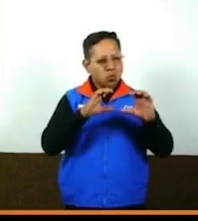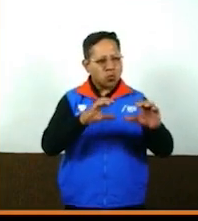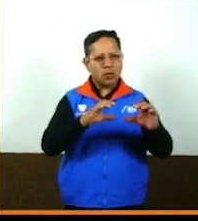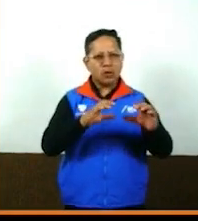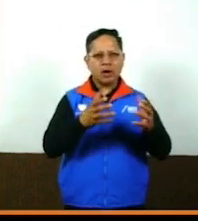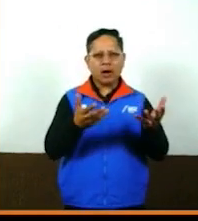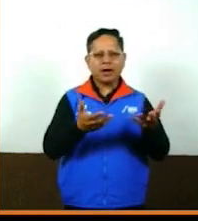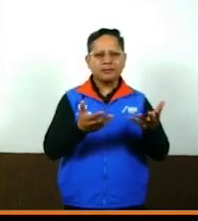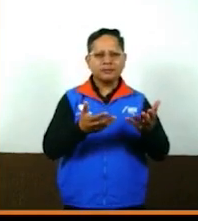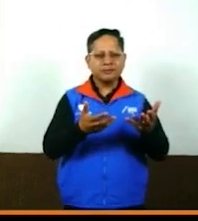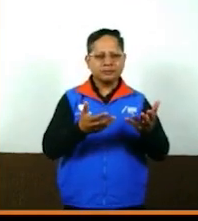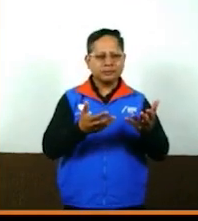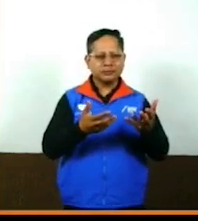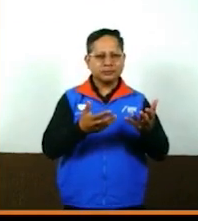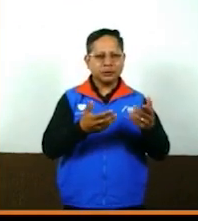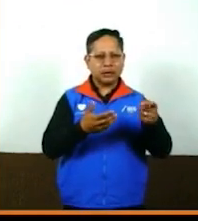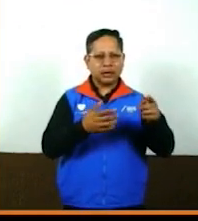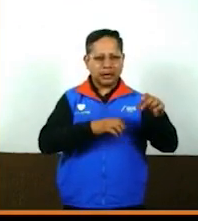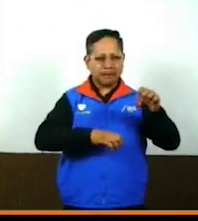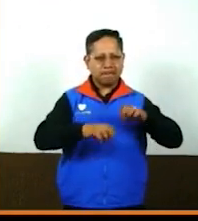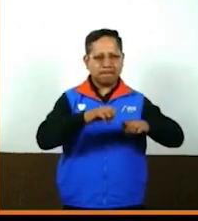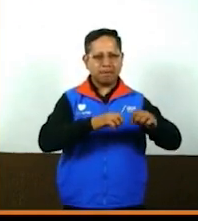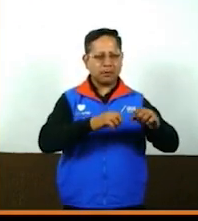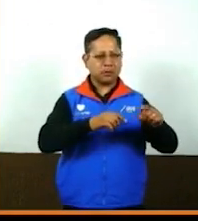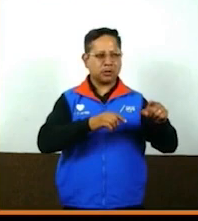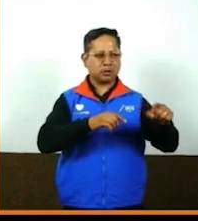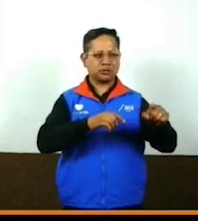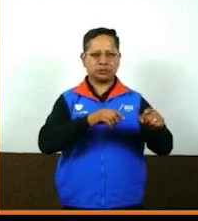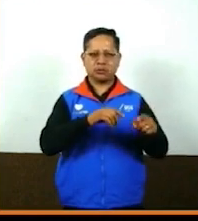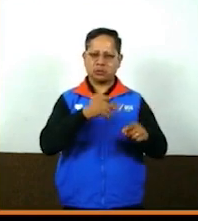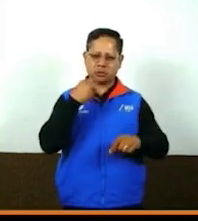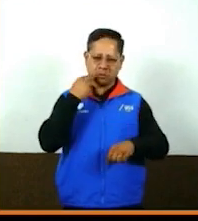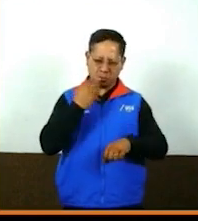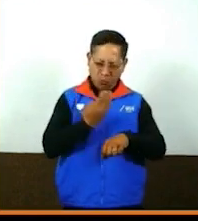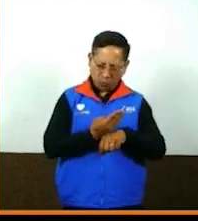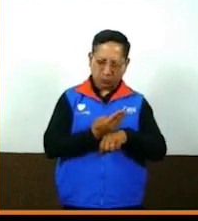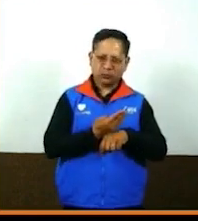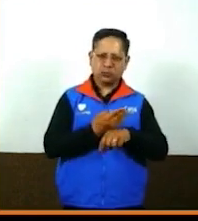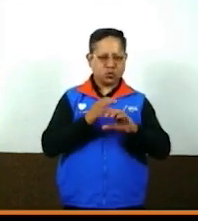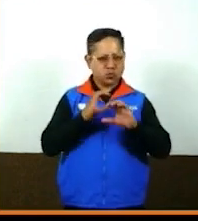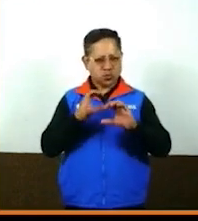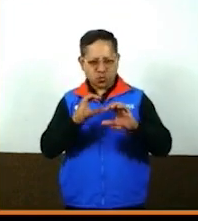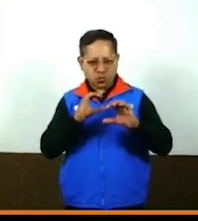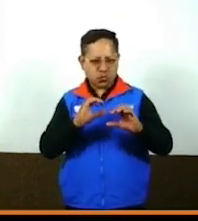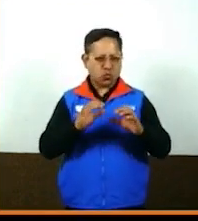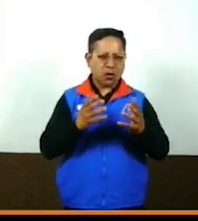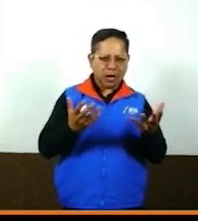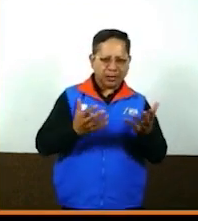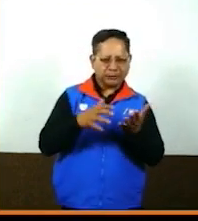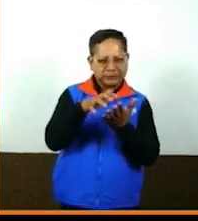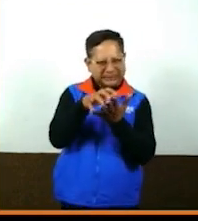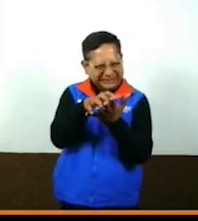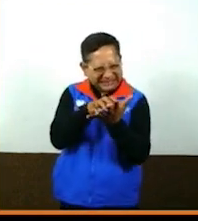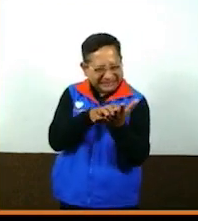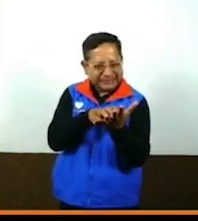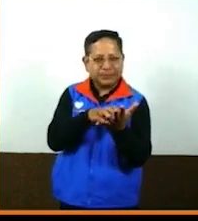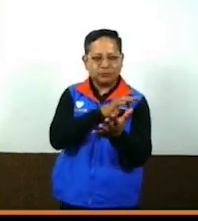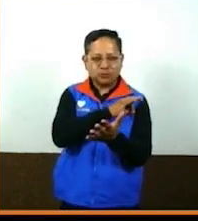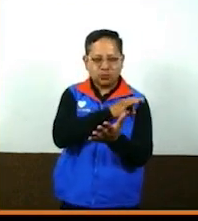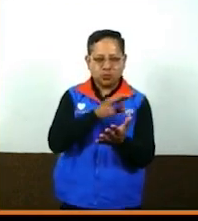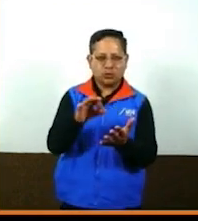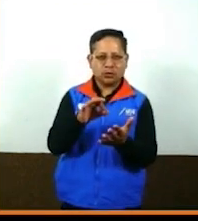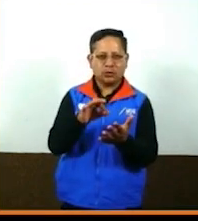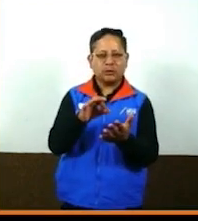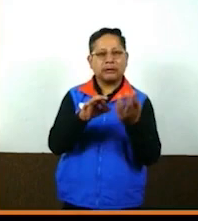tener a proveedores de muy alto compromiso con la sostenibilidad, ¿no?, y que vayan muy guiados en